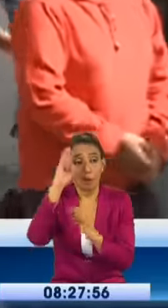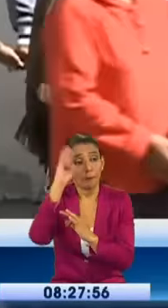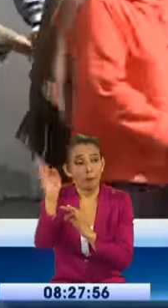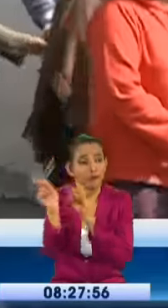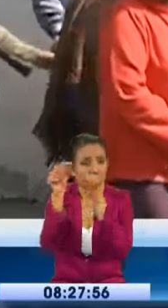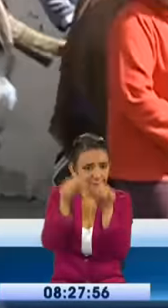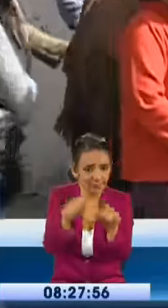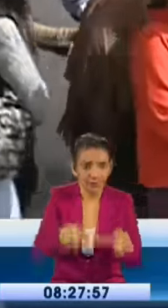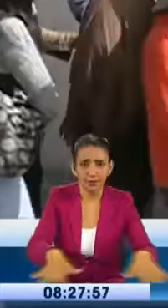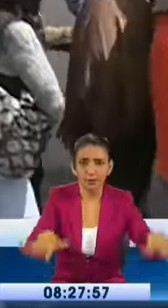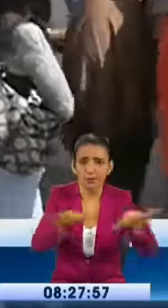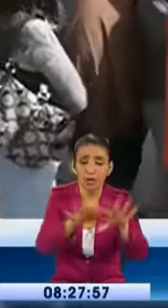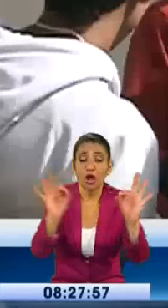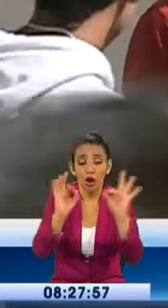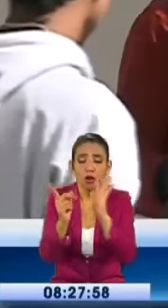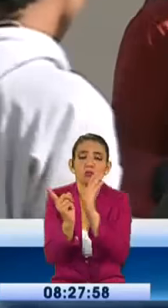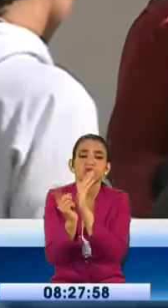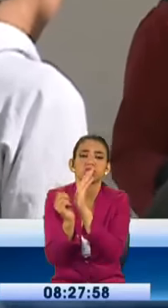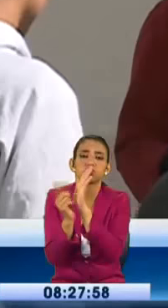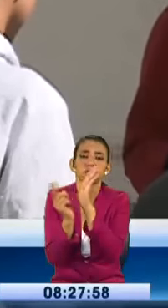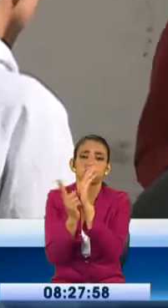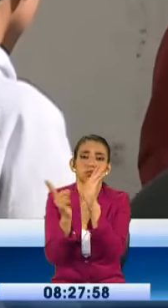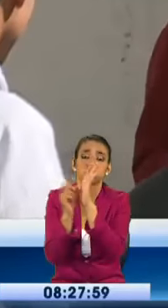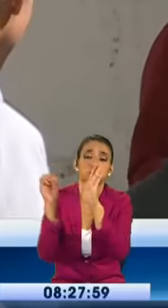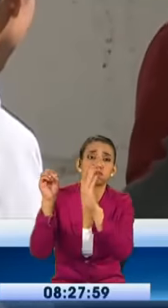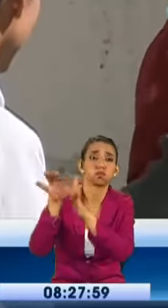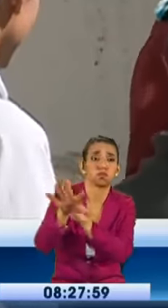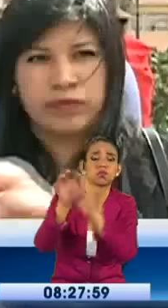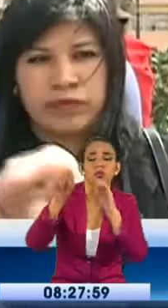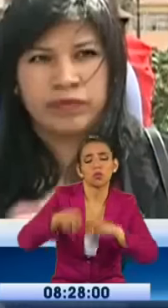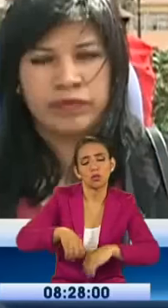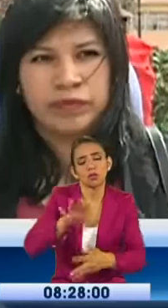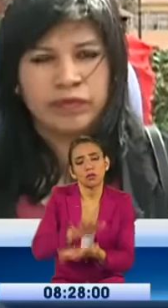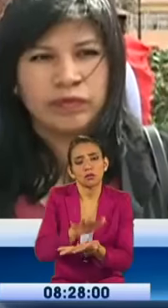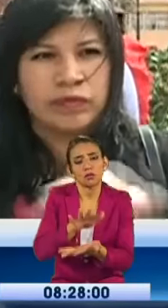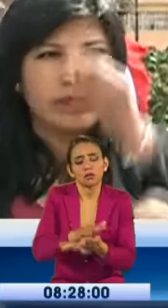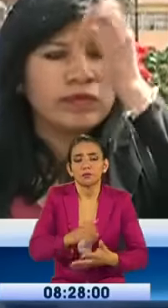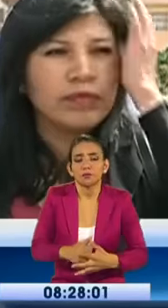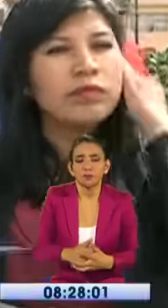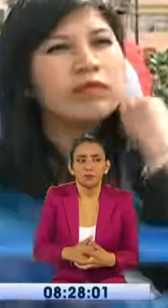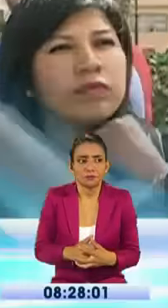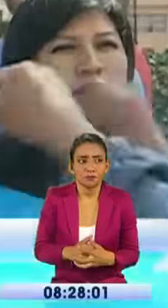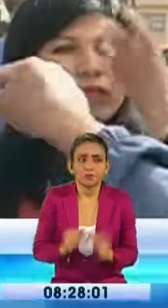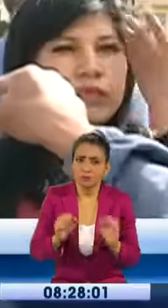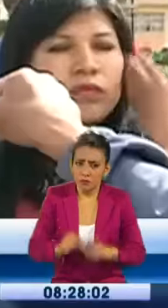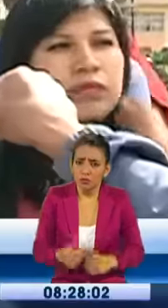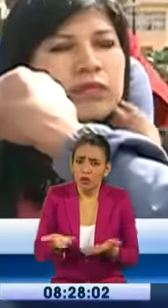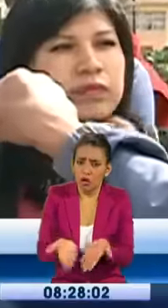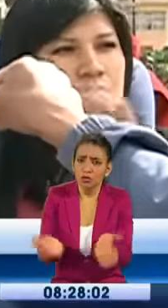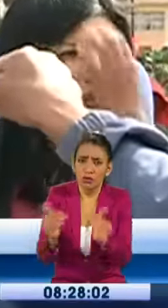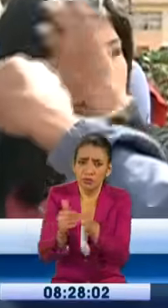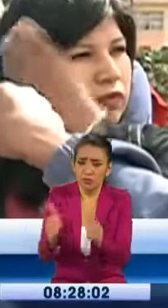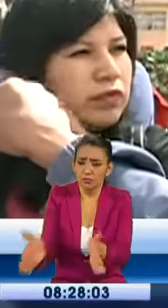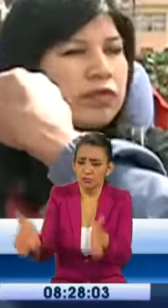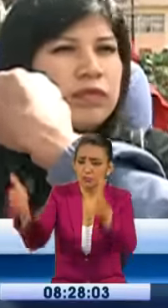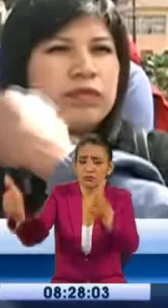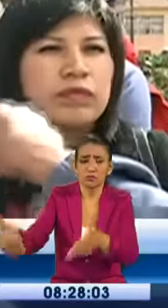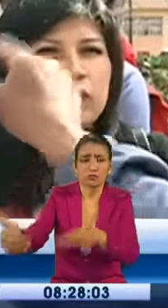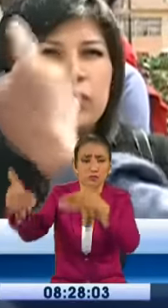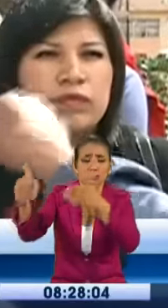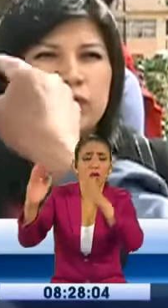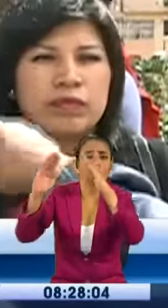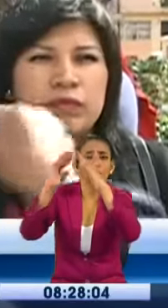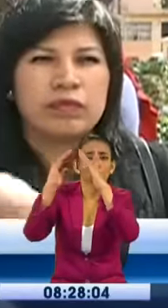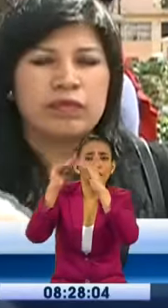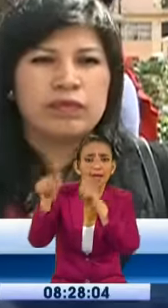a la parroquia y alarmas comunitarias para así recobrar su tranquilidad. Que se vuelva a utilizar el destacamento de policía que funcionaba anteriormente